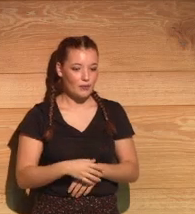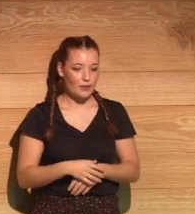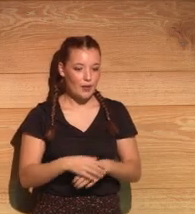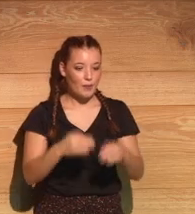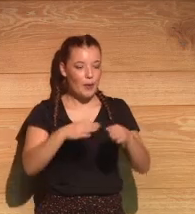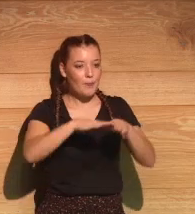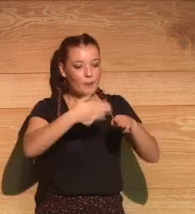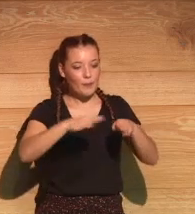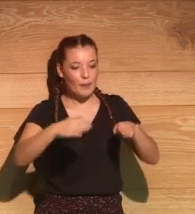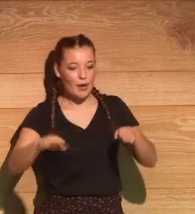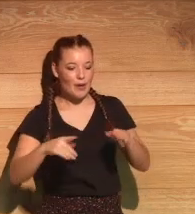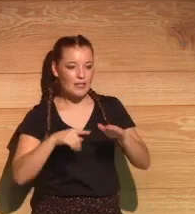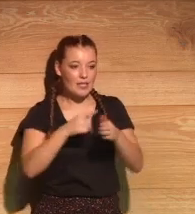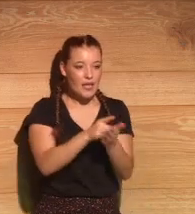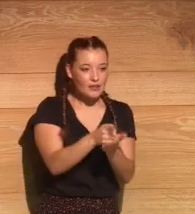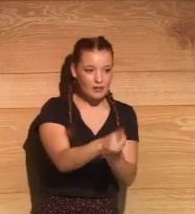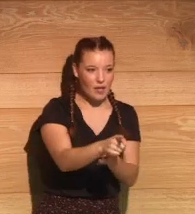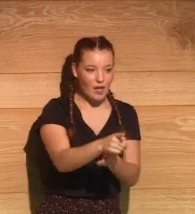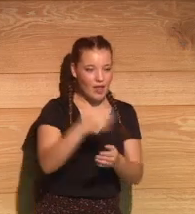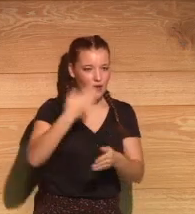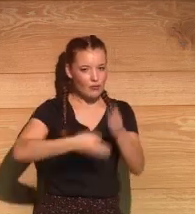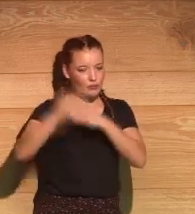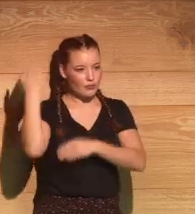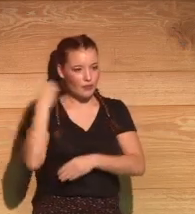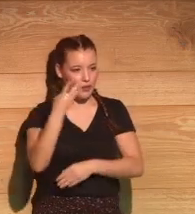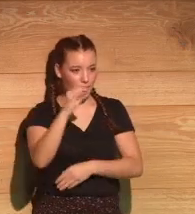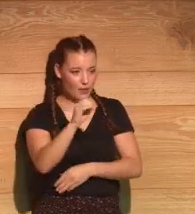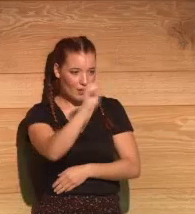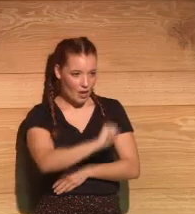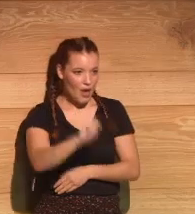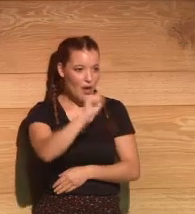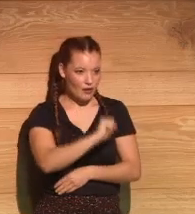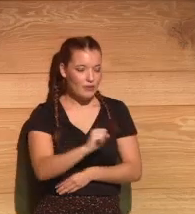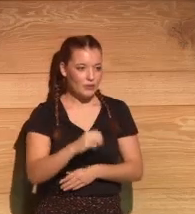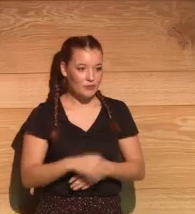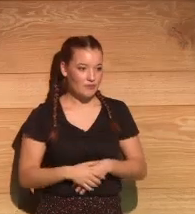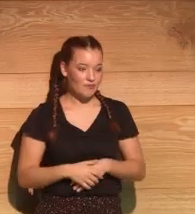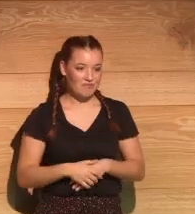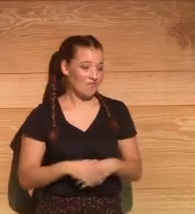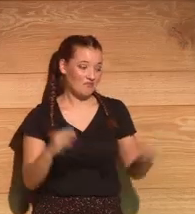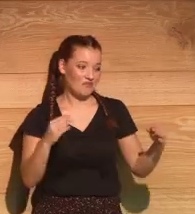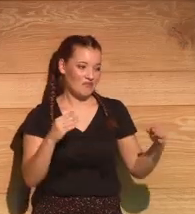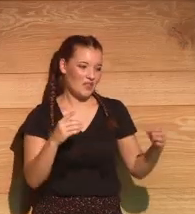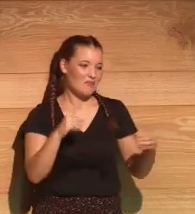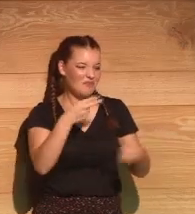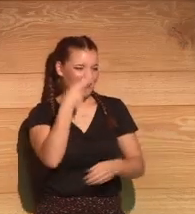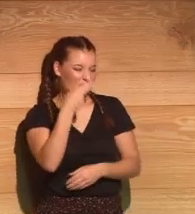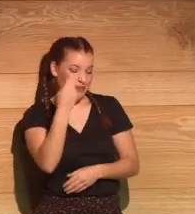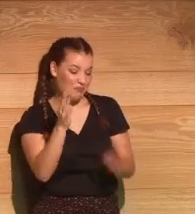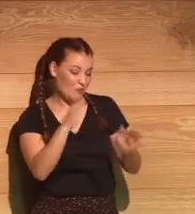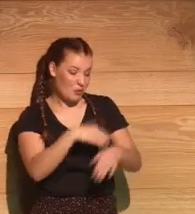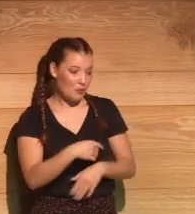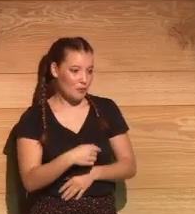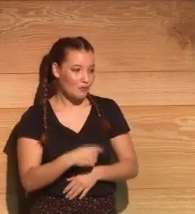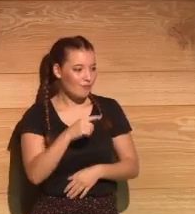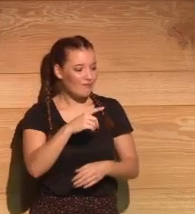Pelaos. Era la época de la generación Cronen y tal y cual, y como que nunca te iba un poco la vaina esa contigo, o sea, como que intentabas